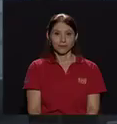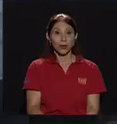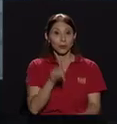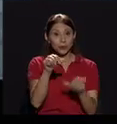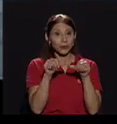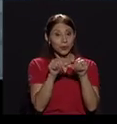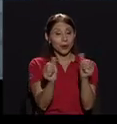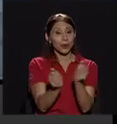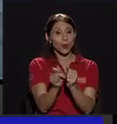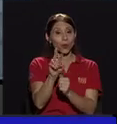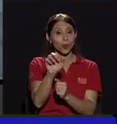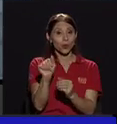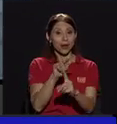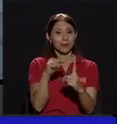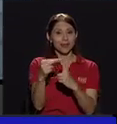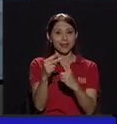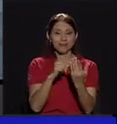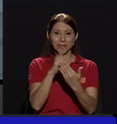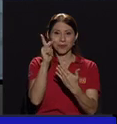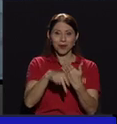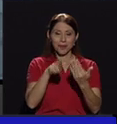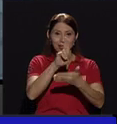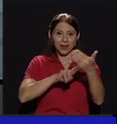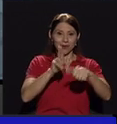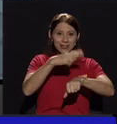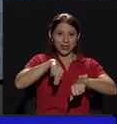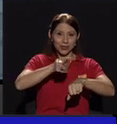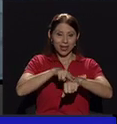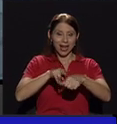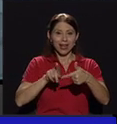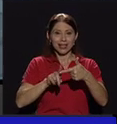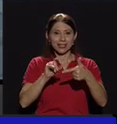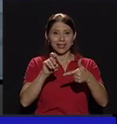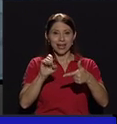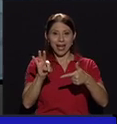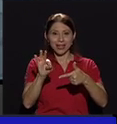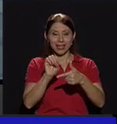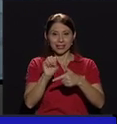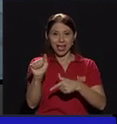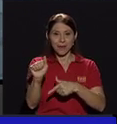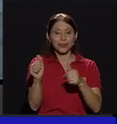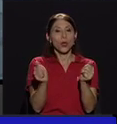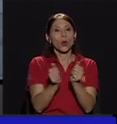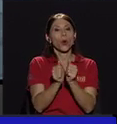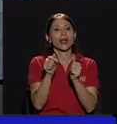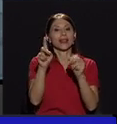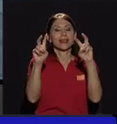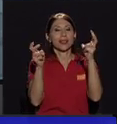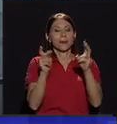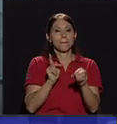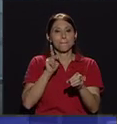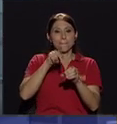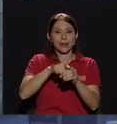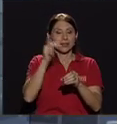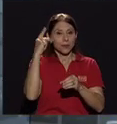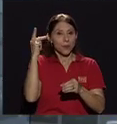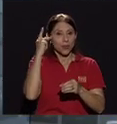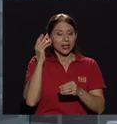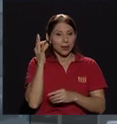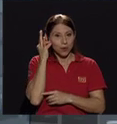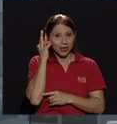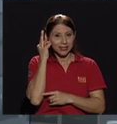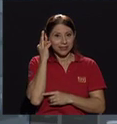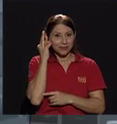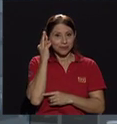Regresa usted a Una Mirada, el programa de la Universidad Nacional y el CINAR S.A., hoy con el tema de la participación política de las mujeres en el